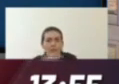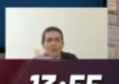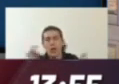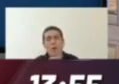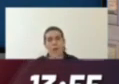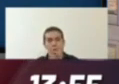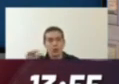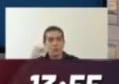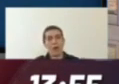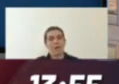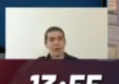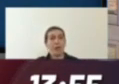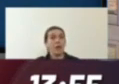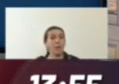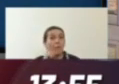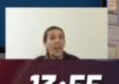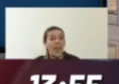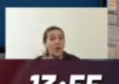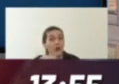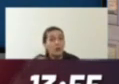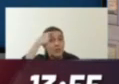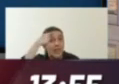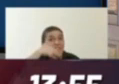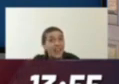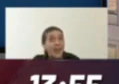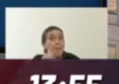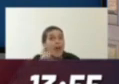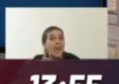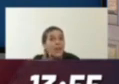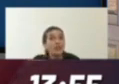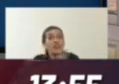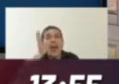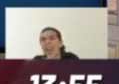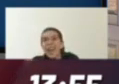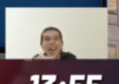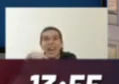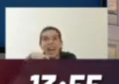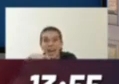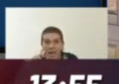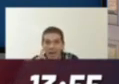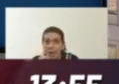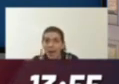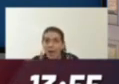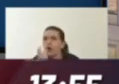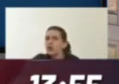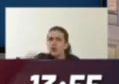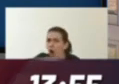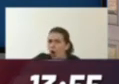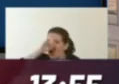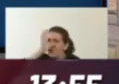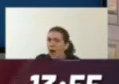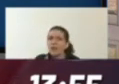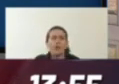entiendan lo riesgoso que significa circular hoy en día. Ténganlo en cuenta todos. No hice la